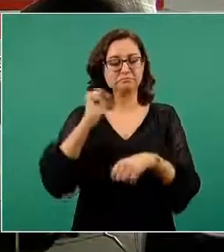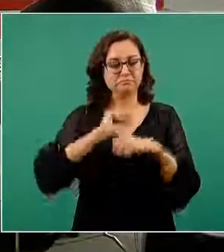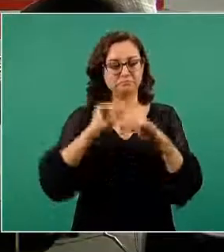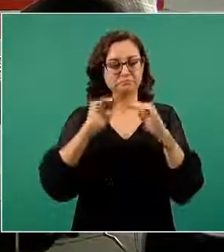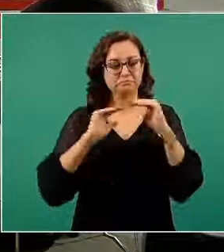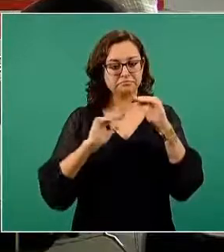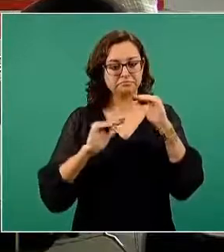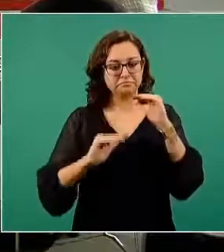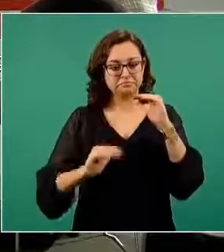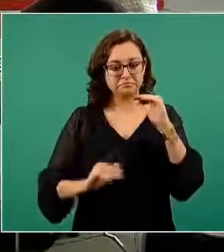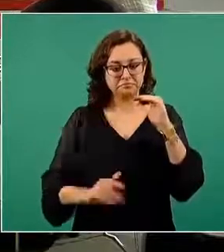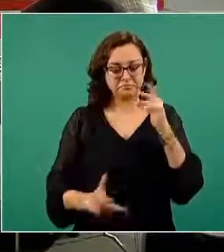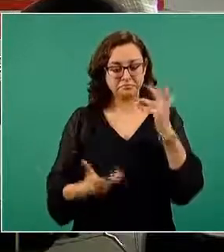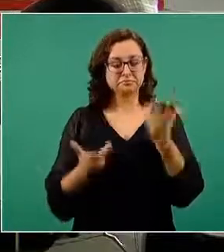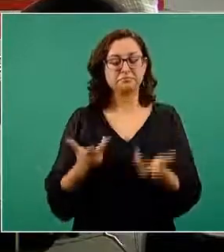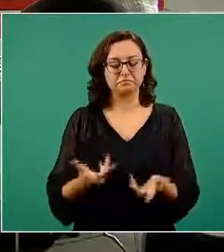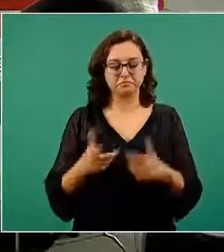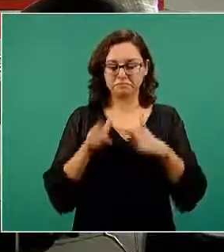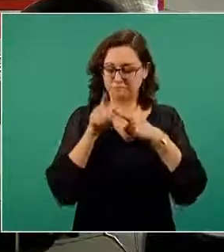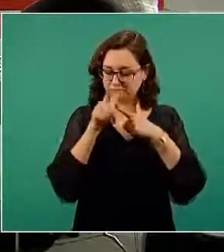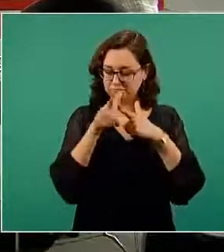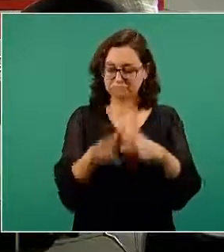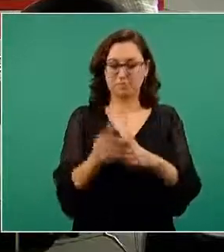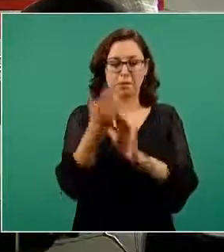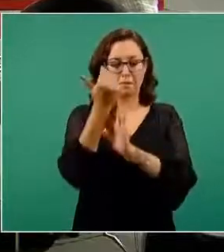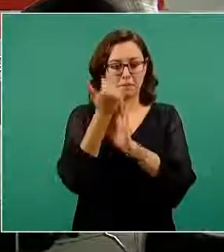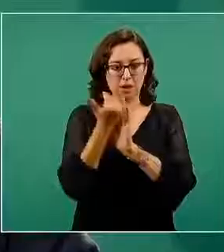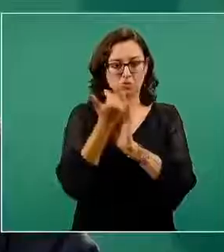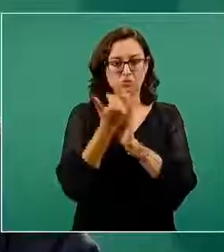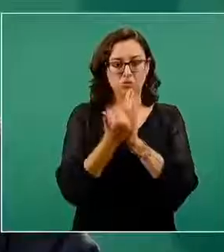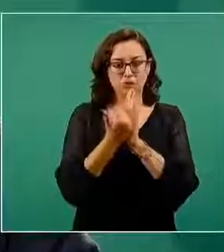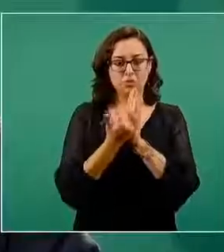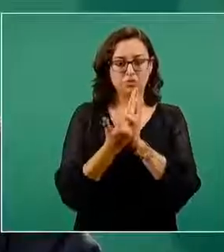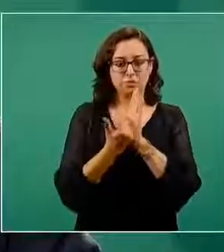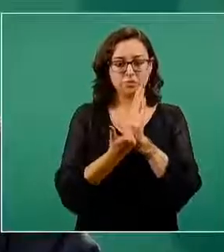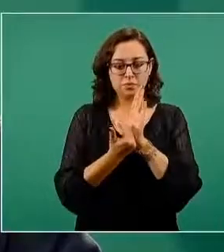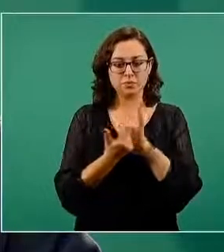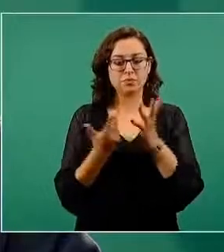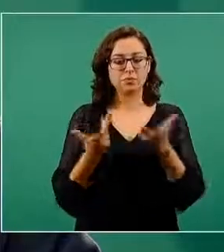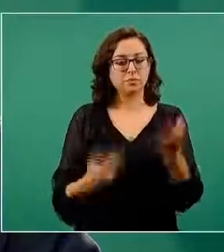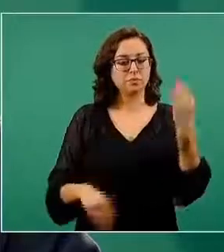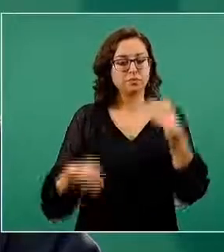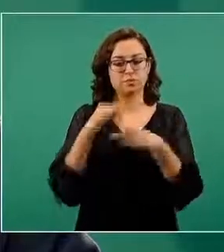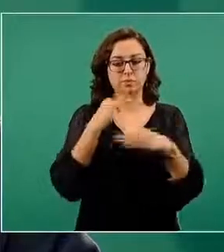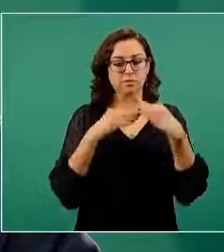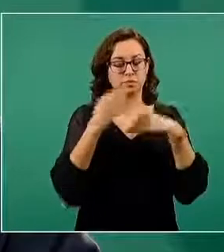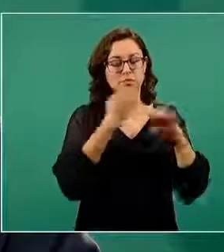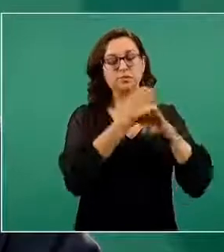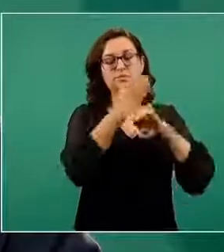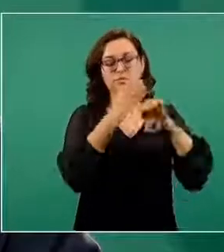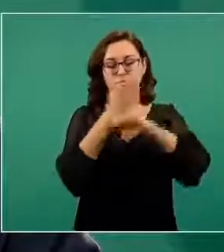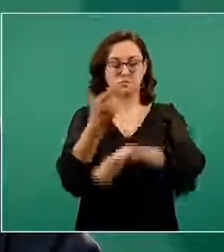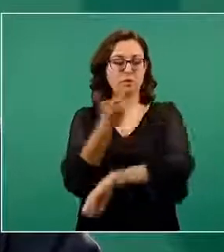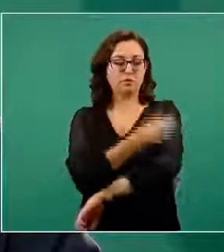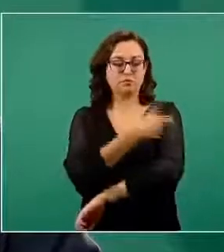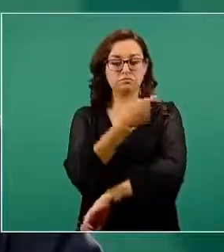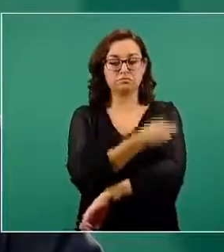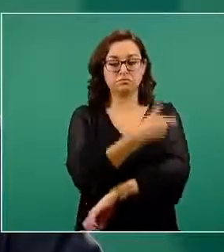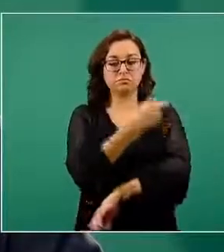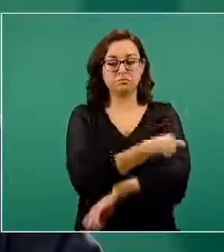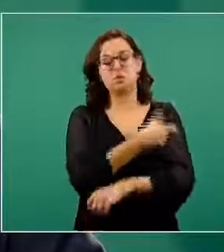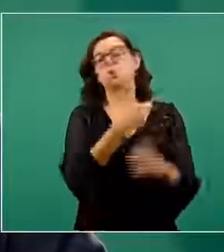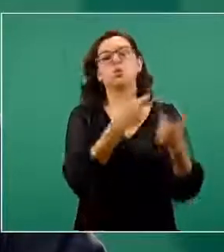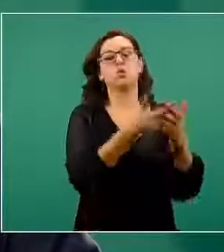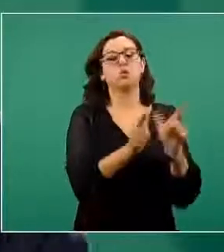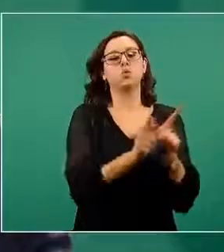en la semana 16 y continúa la reducción. En todas las entidades federativas se está vacunando, los